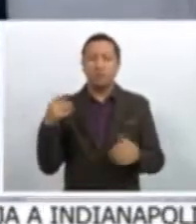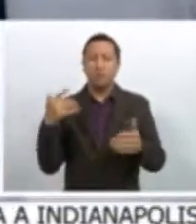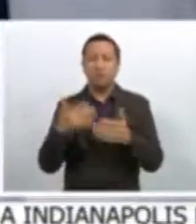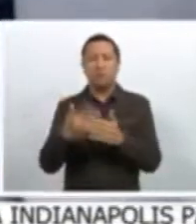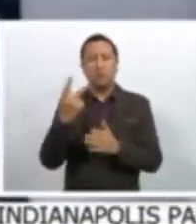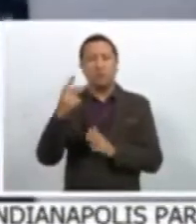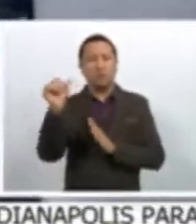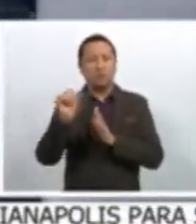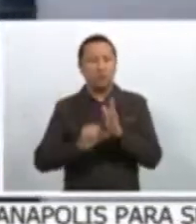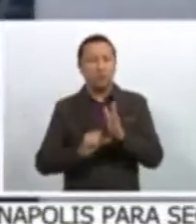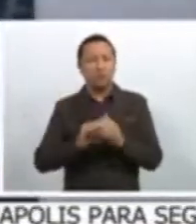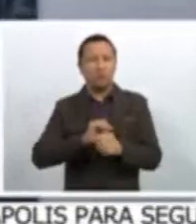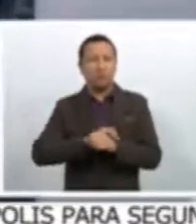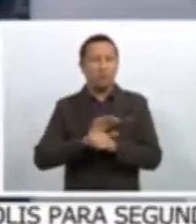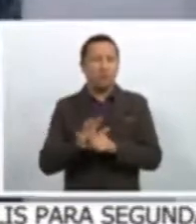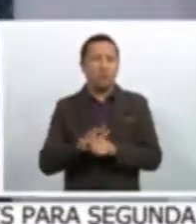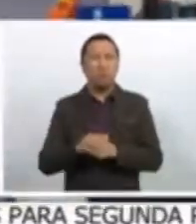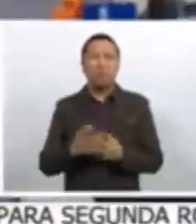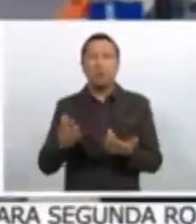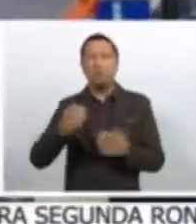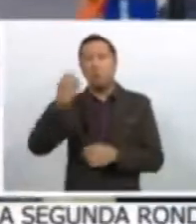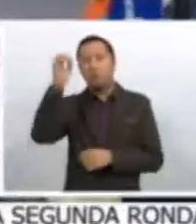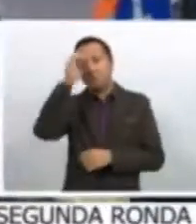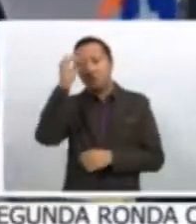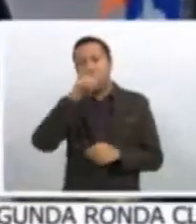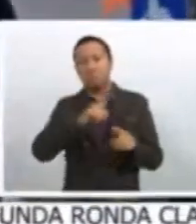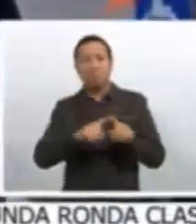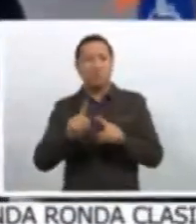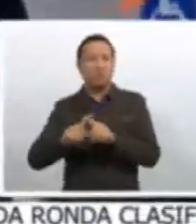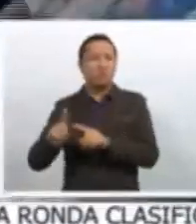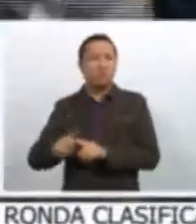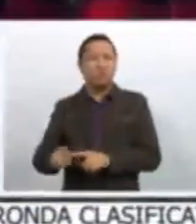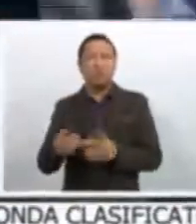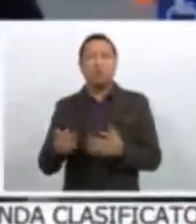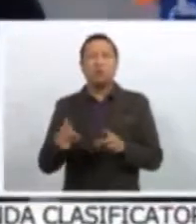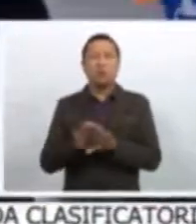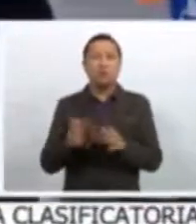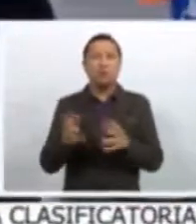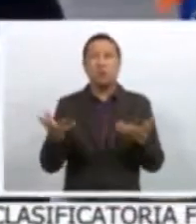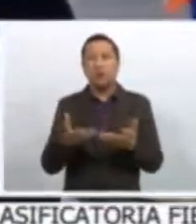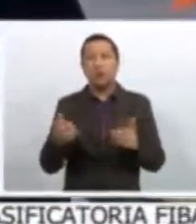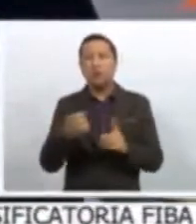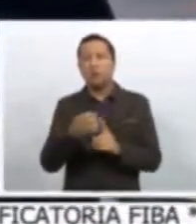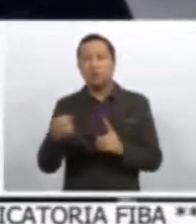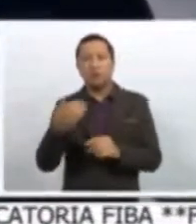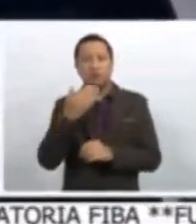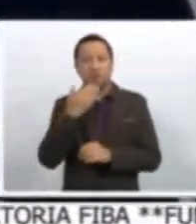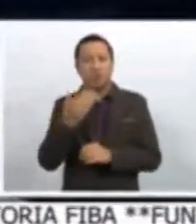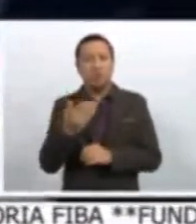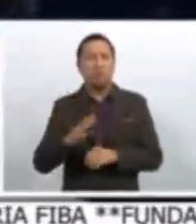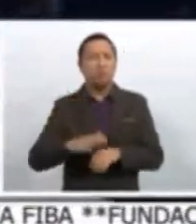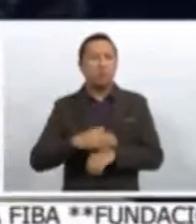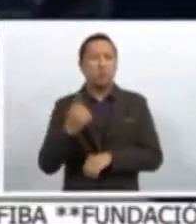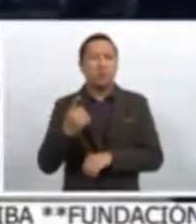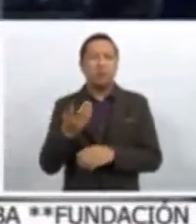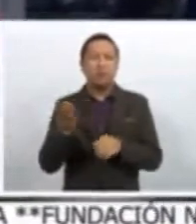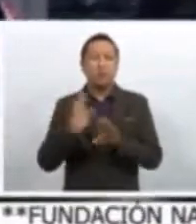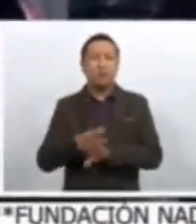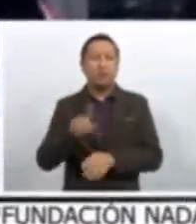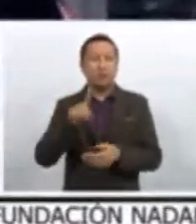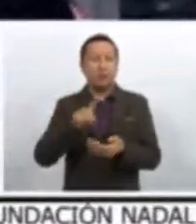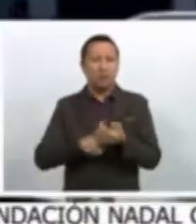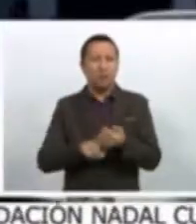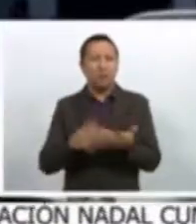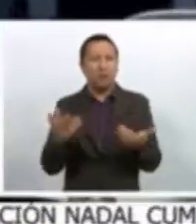de pandemia, generando opiniones encontradas sobre los procedimientos utilizados dentro de cada una de las instalaciones bancarias. José